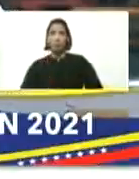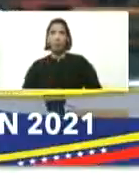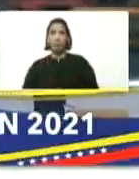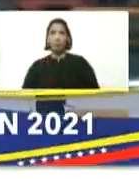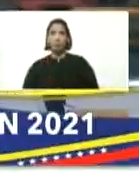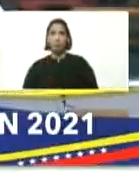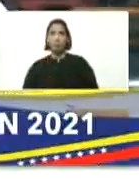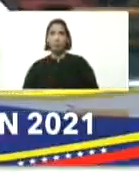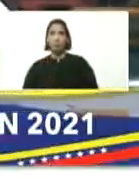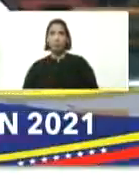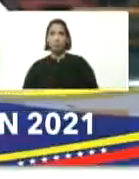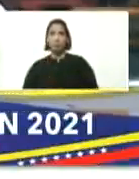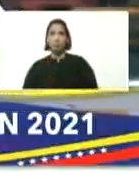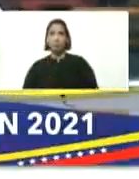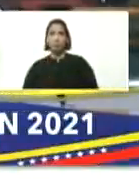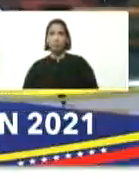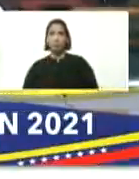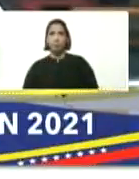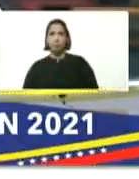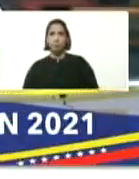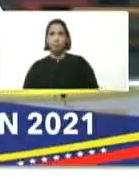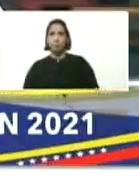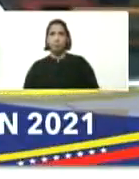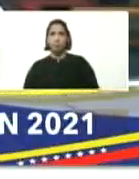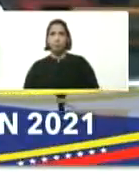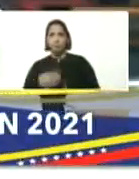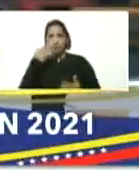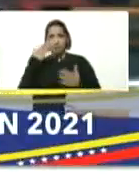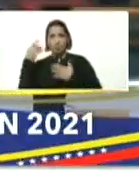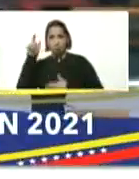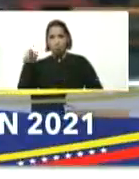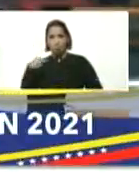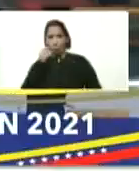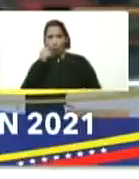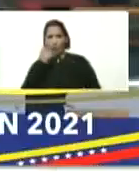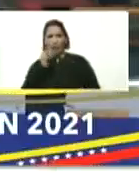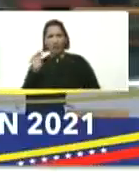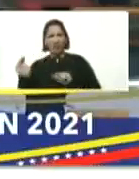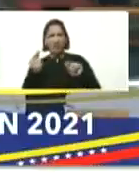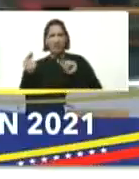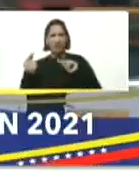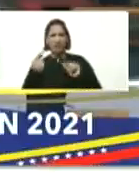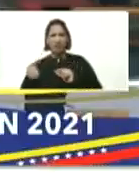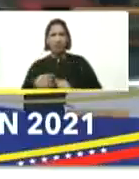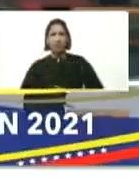Dimas Nicolás Casal, porque hay un debate,